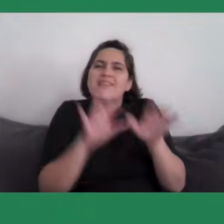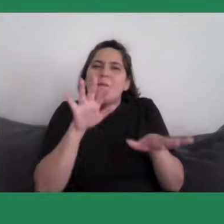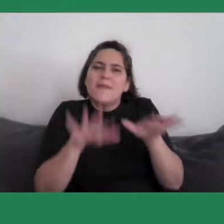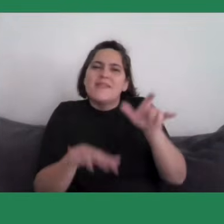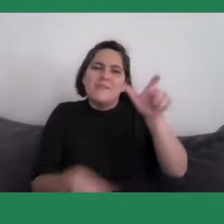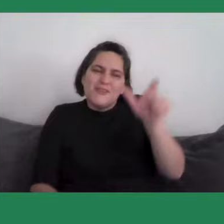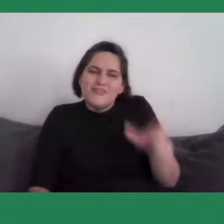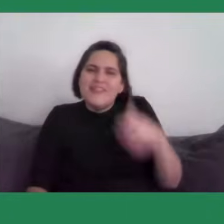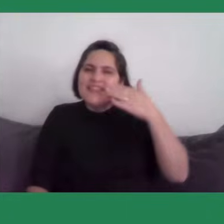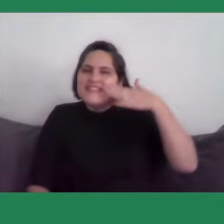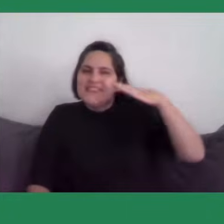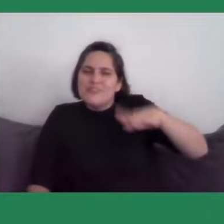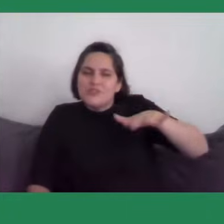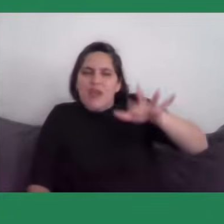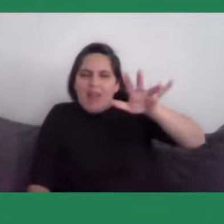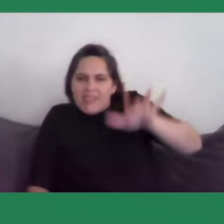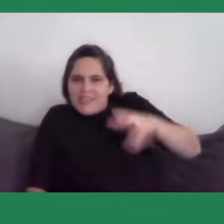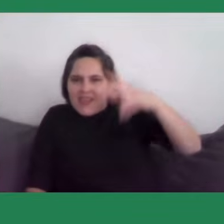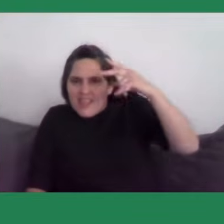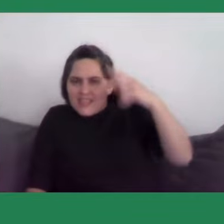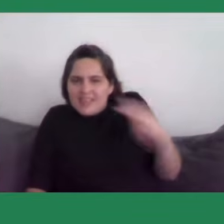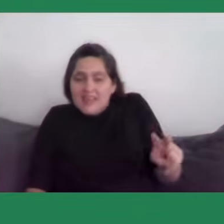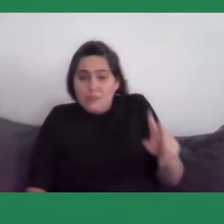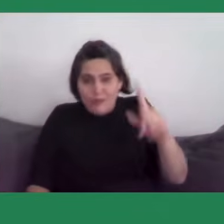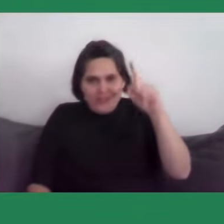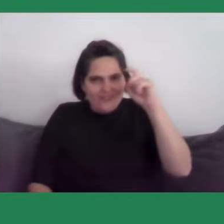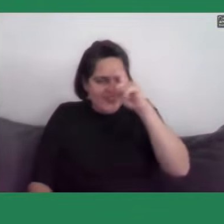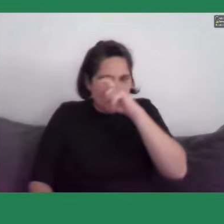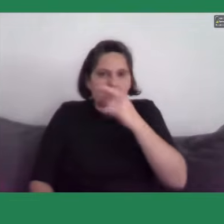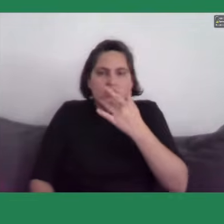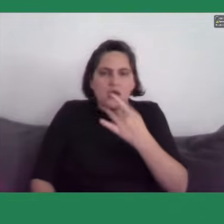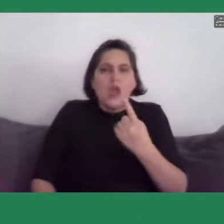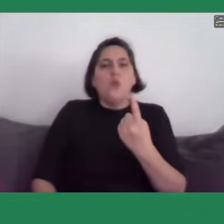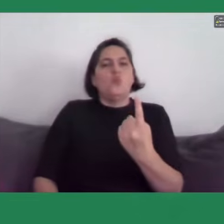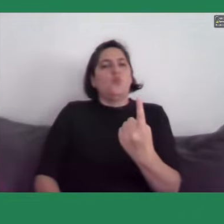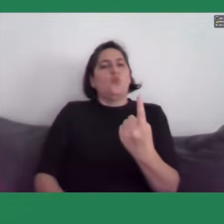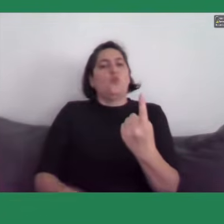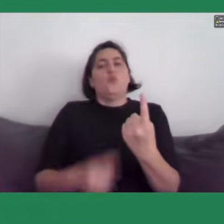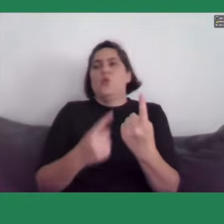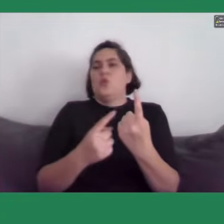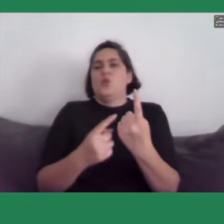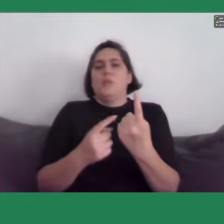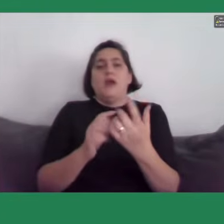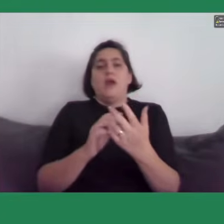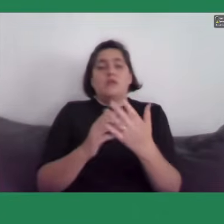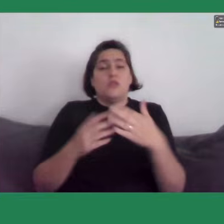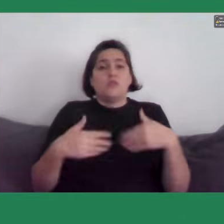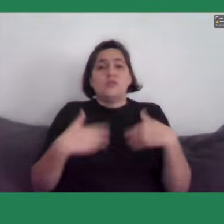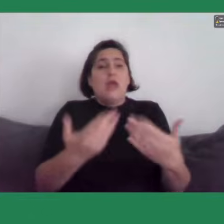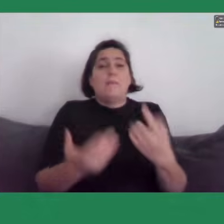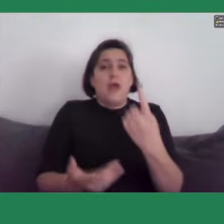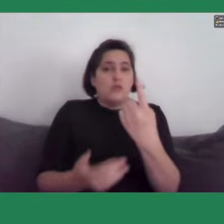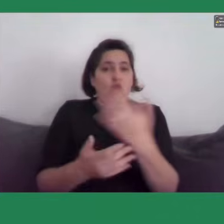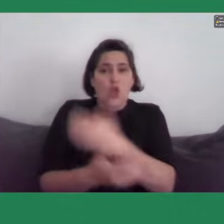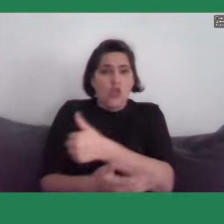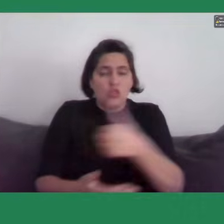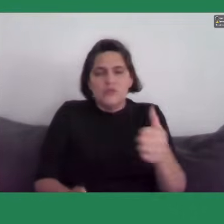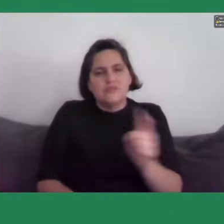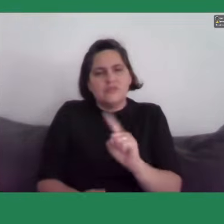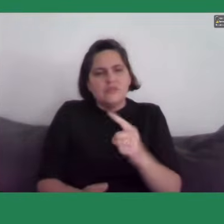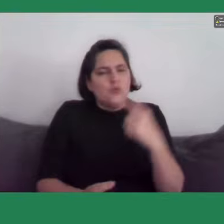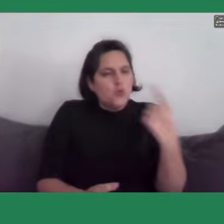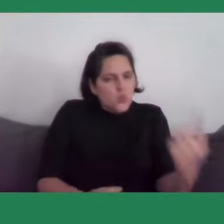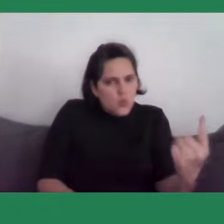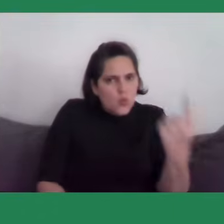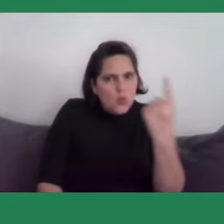Y por eso es tan difícil, porque no hay una receta única, ¿ya? Y por eso tenemos que individualizar los apoyos y eso